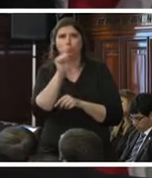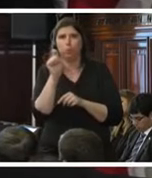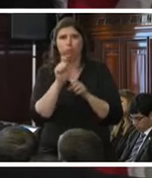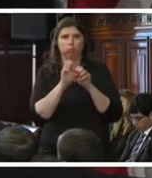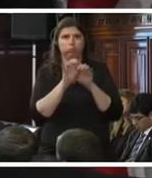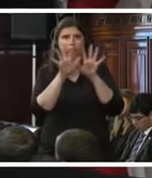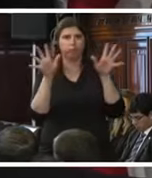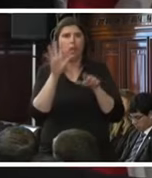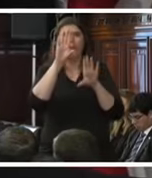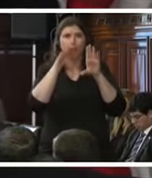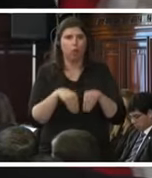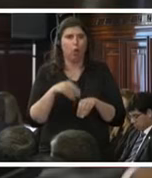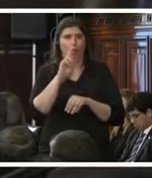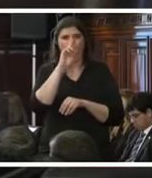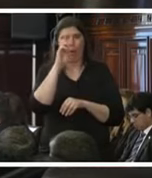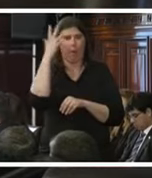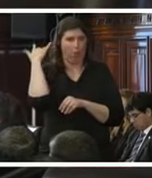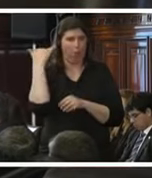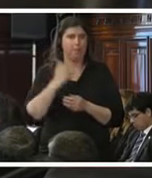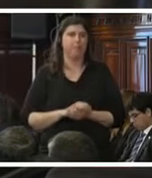del Paraguay. Gracias.